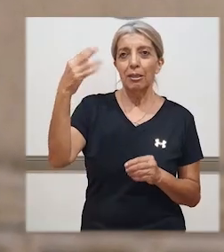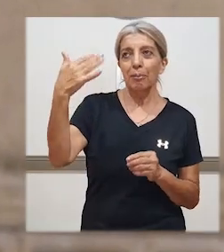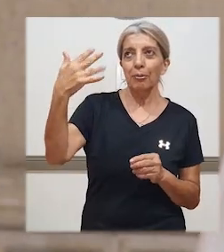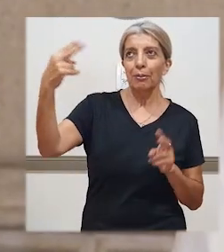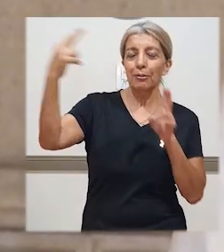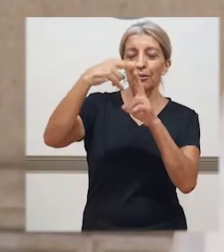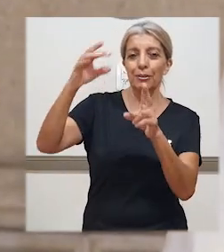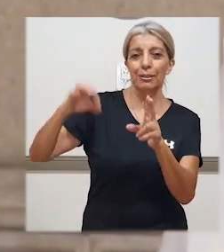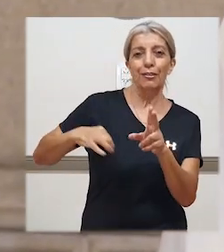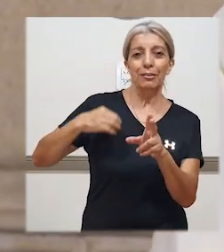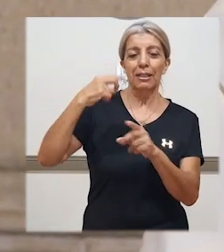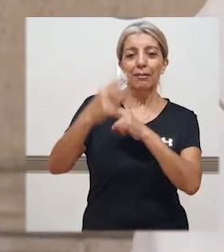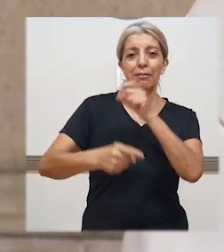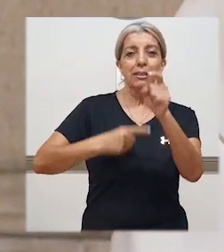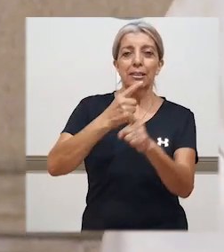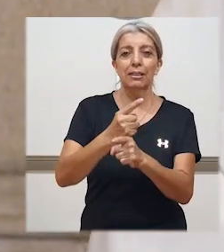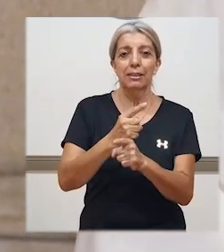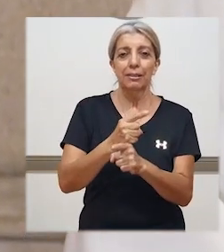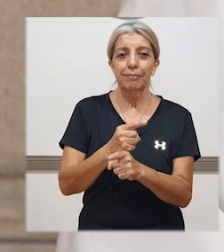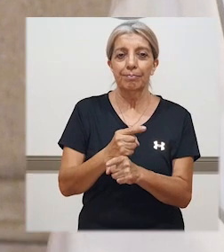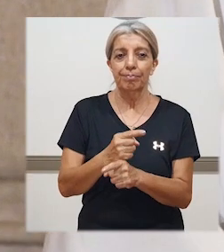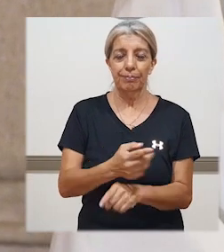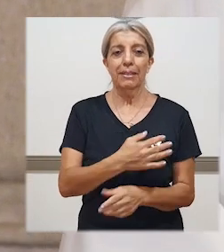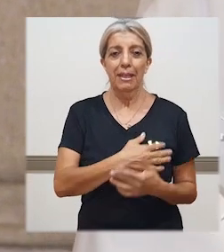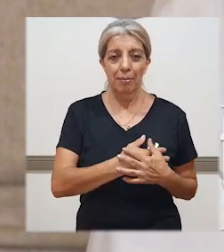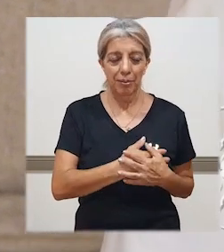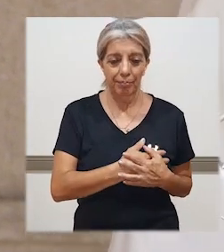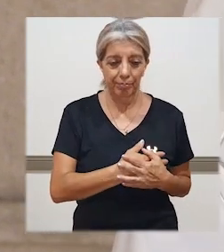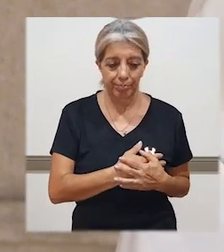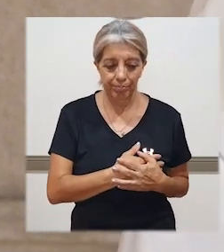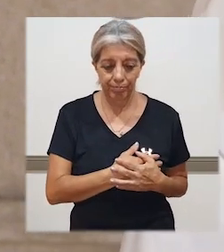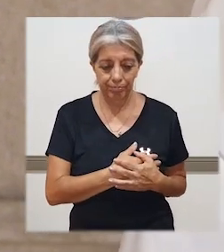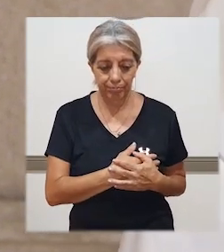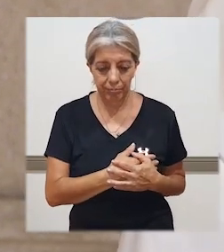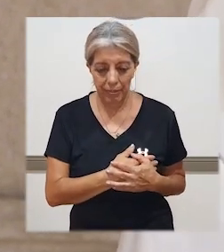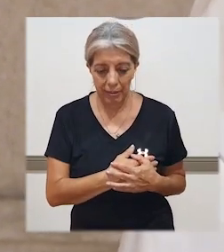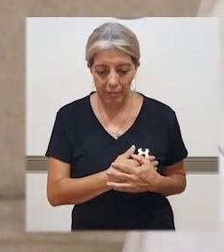eterna. Amén. Alabamos la gloria de Dios cantando juntos.